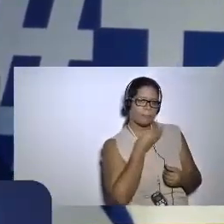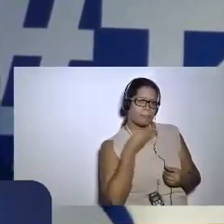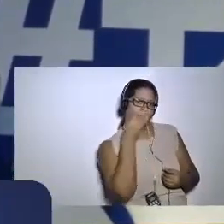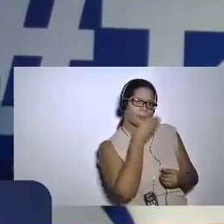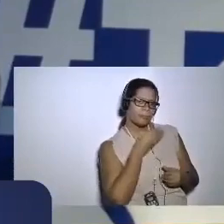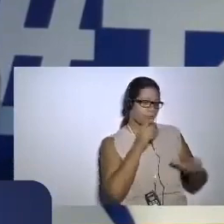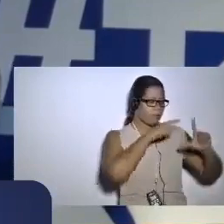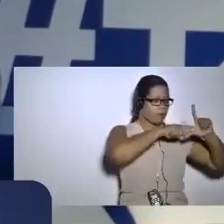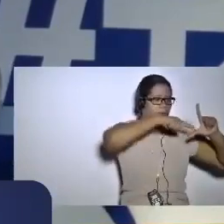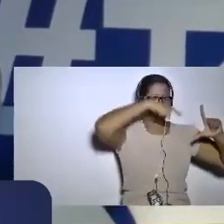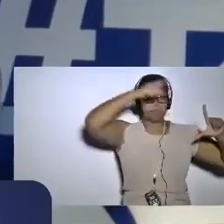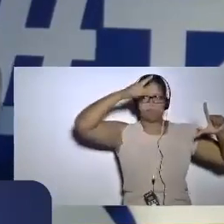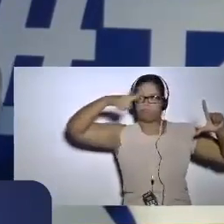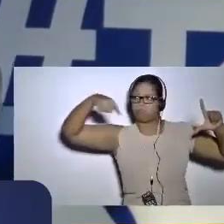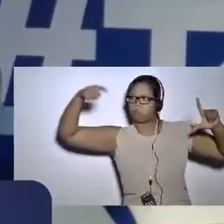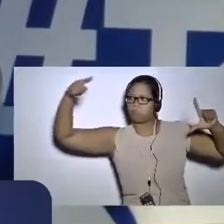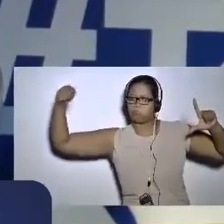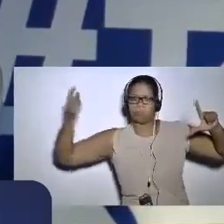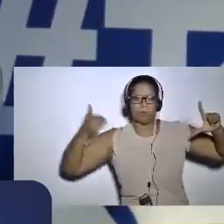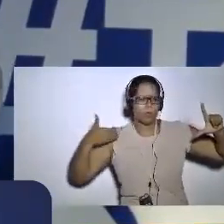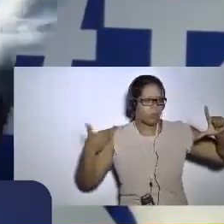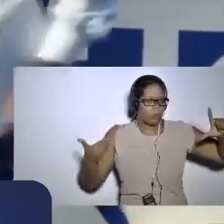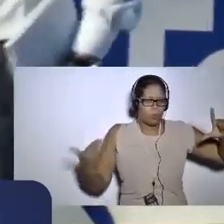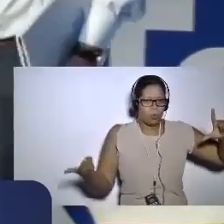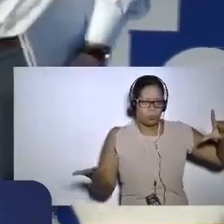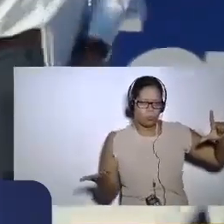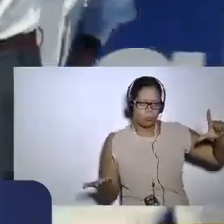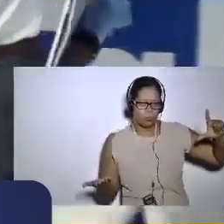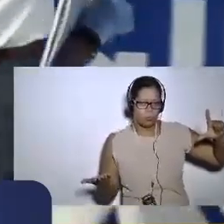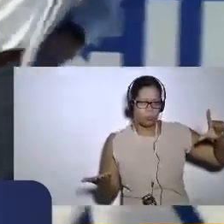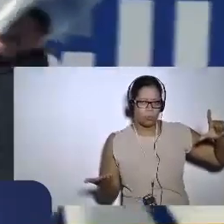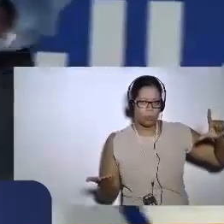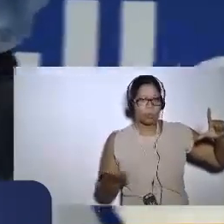evaluar los diferentes espectros,